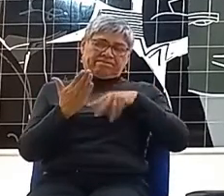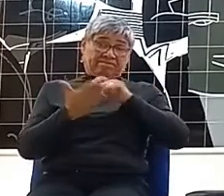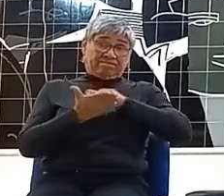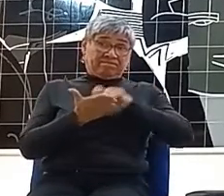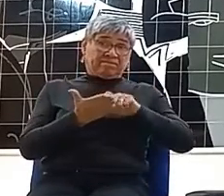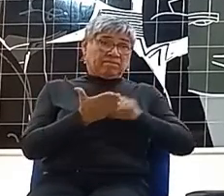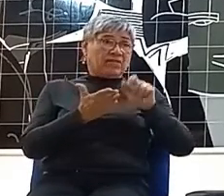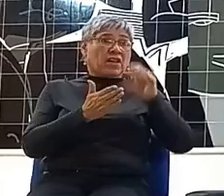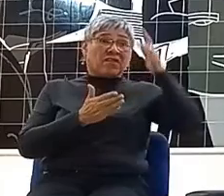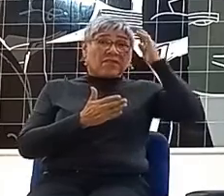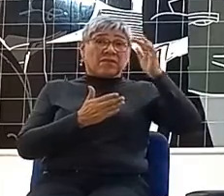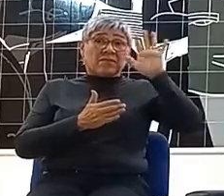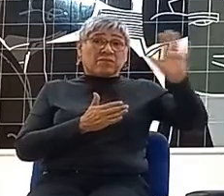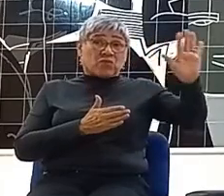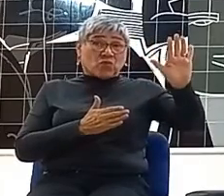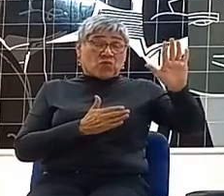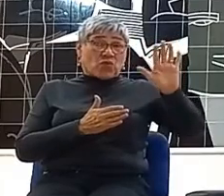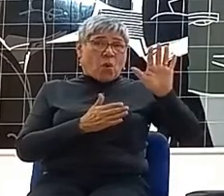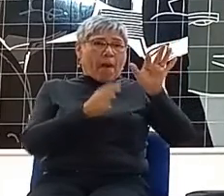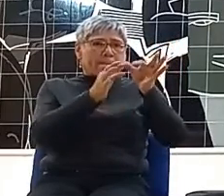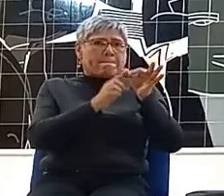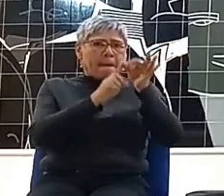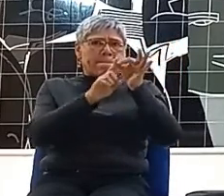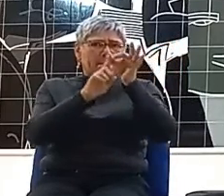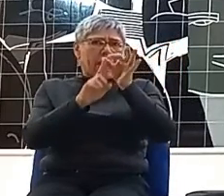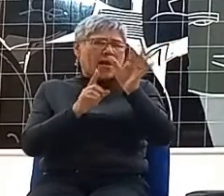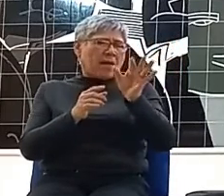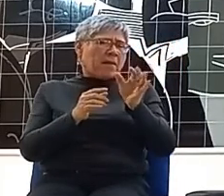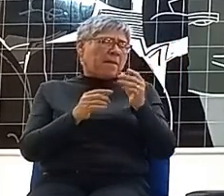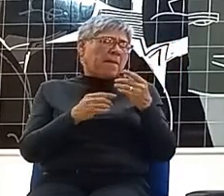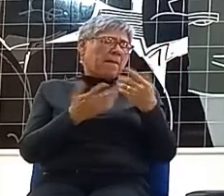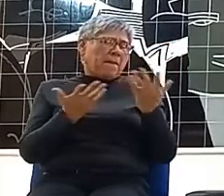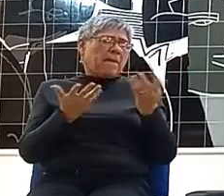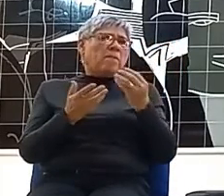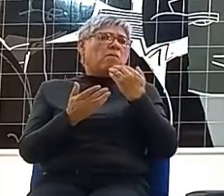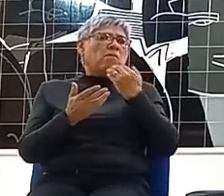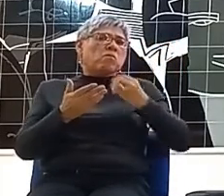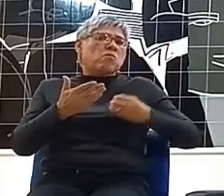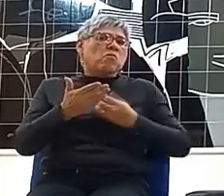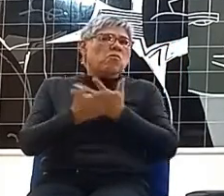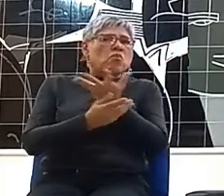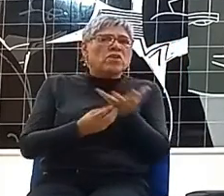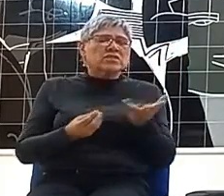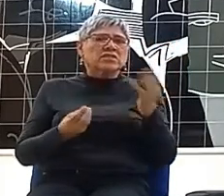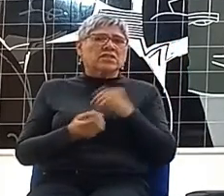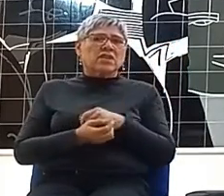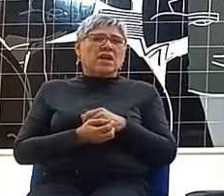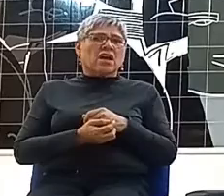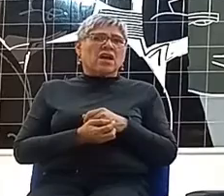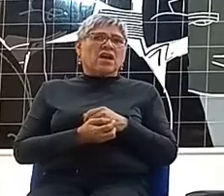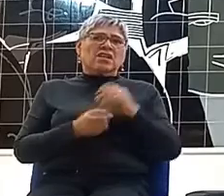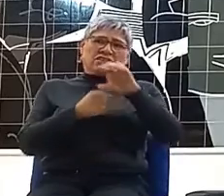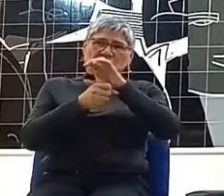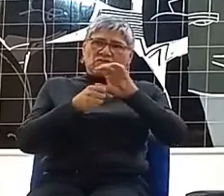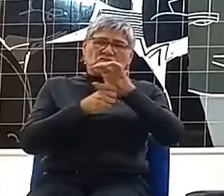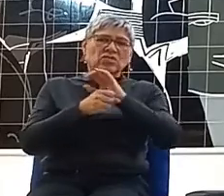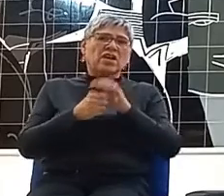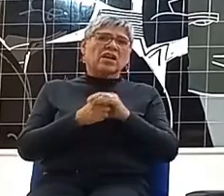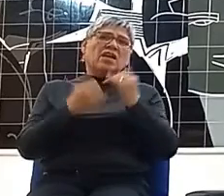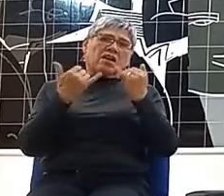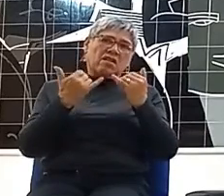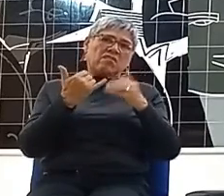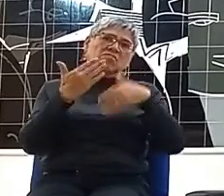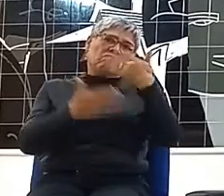filósofos con unas temáticas muy particulares, como fueron la poesía, la ciudad y luego